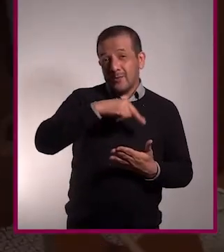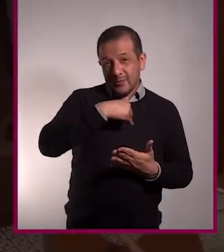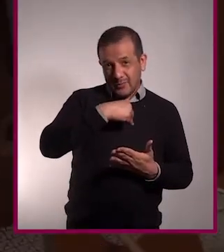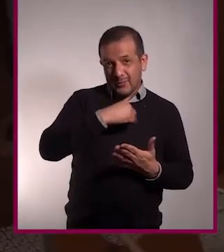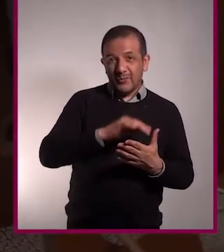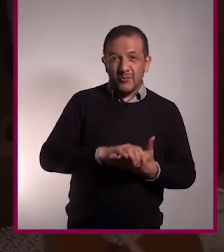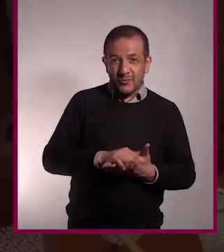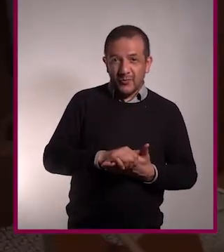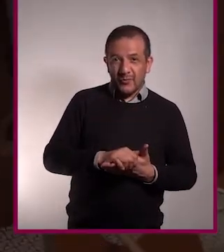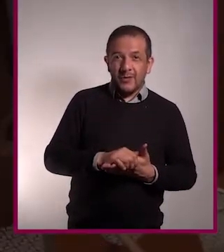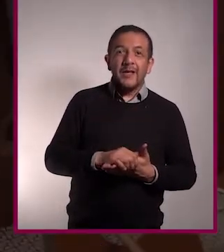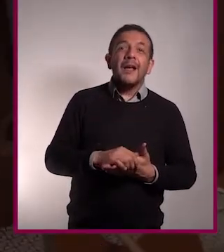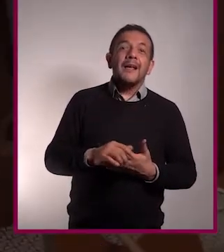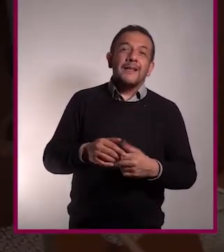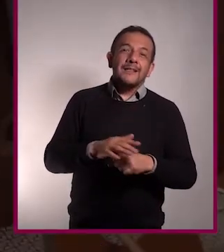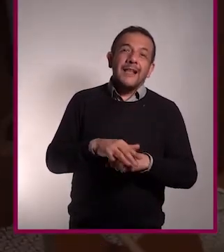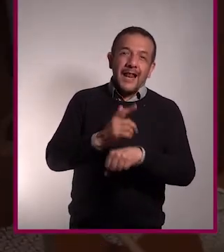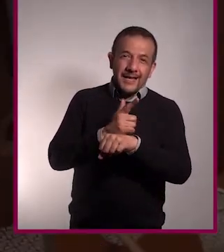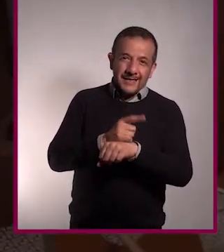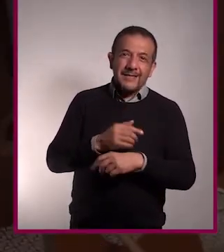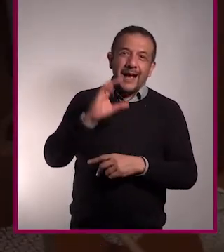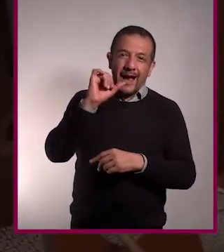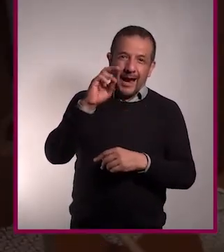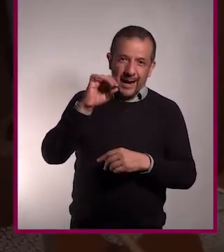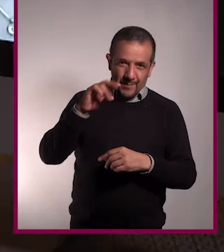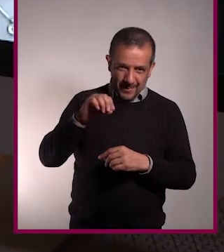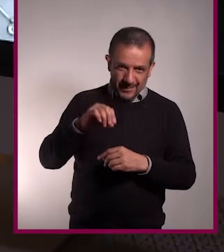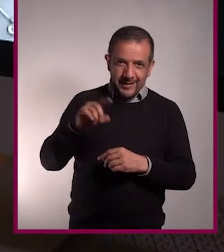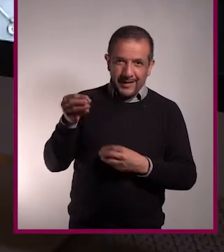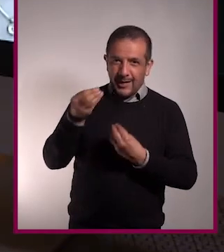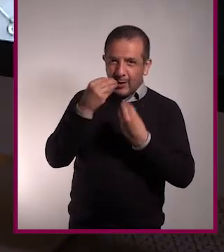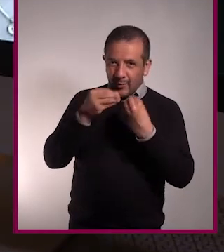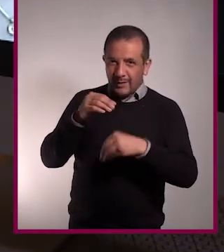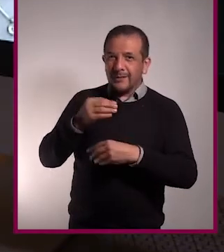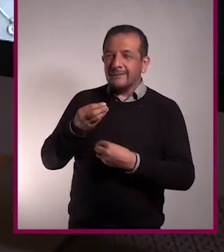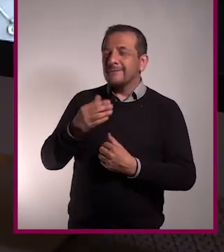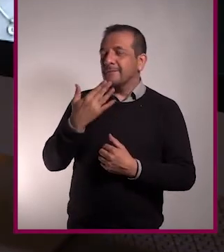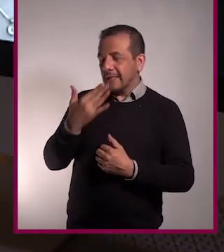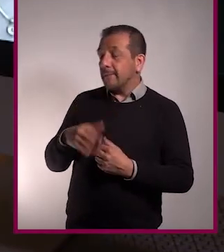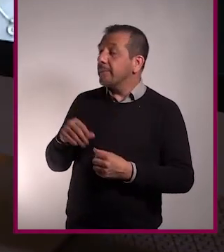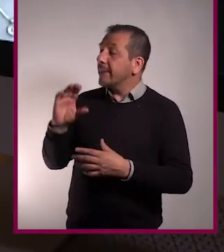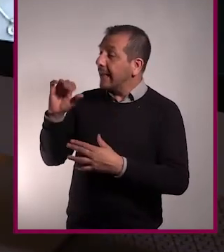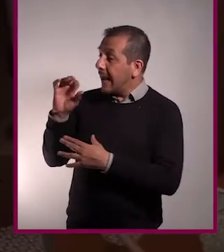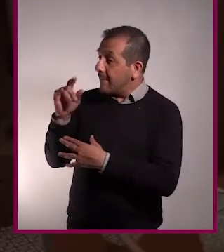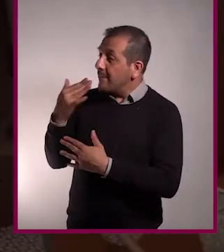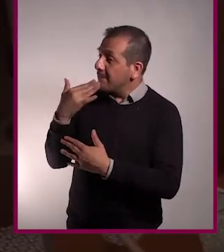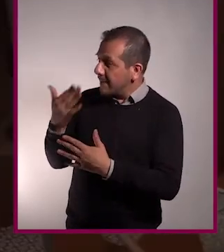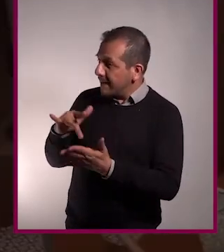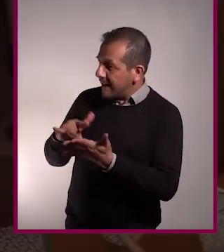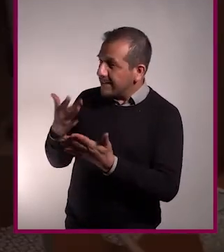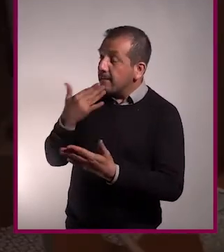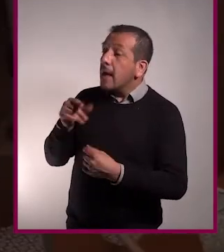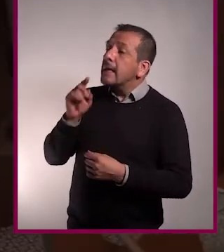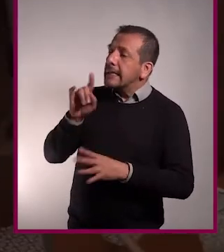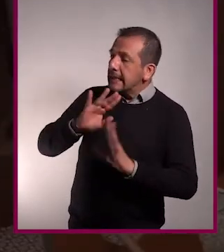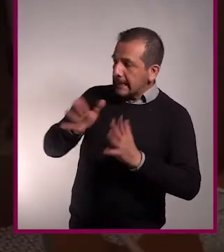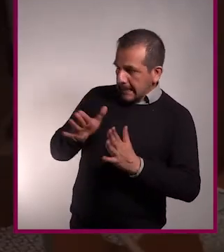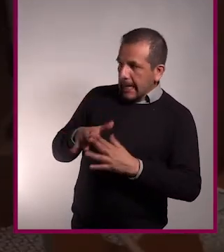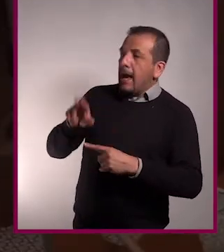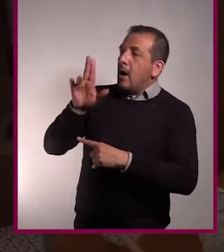Estamos de regreso con la licenciada en nutrición Carmen Amezcua. Carmen, gracias por seguir con nosotros. Ya hablamos sobre